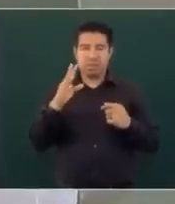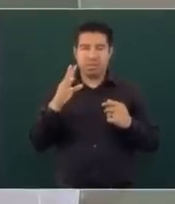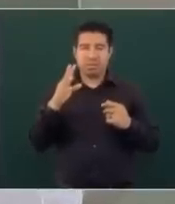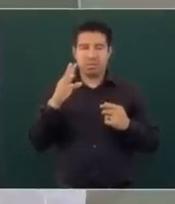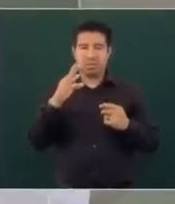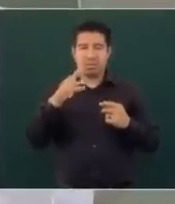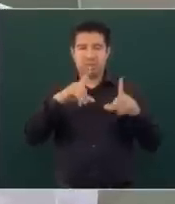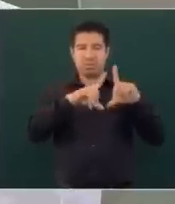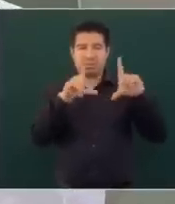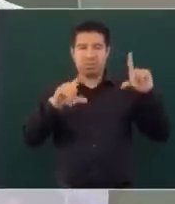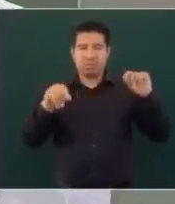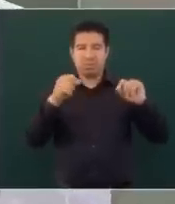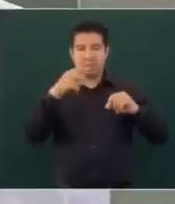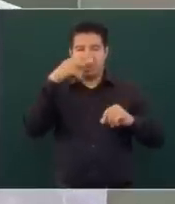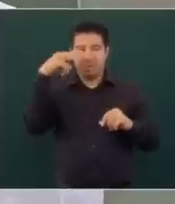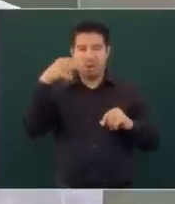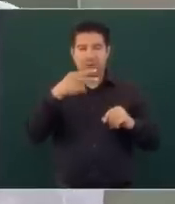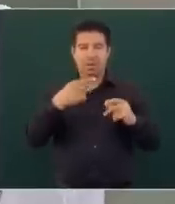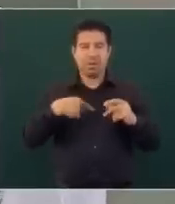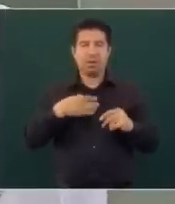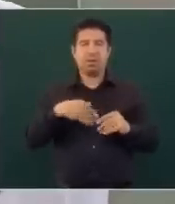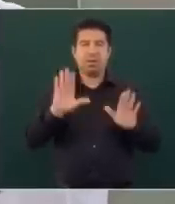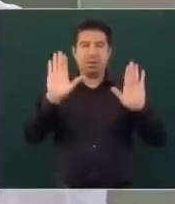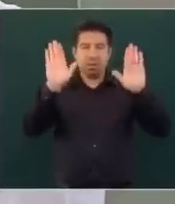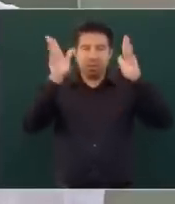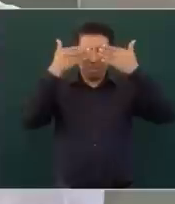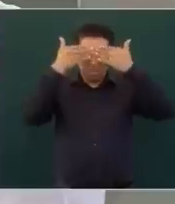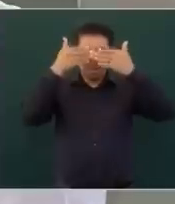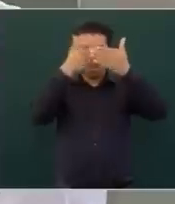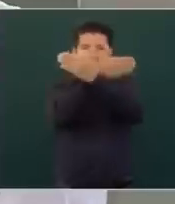no se da por enterado. Es más,